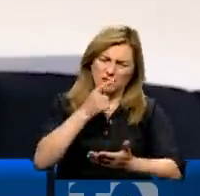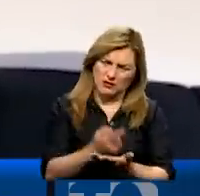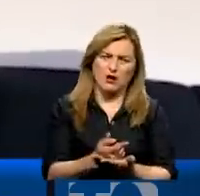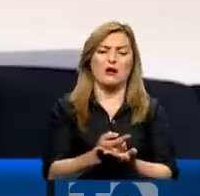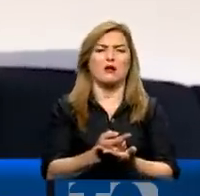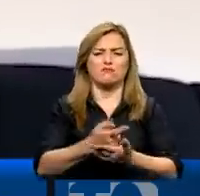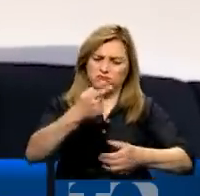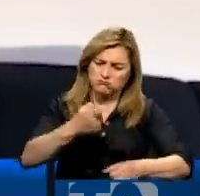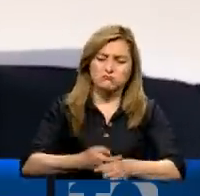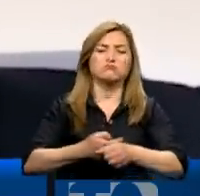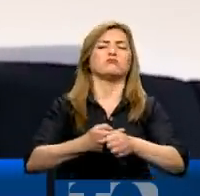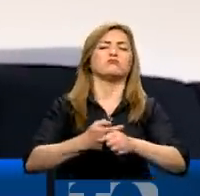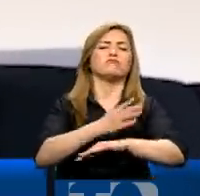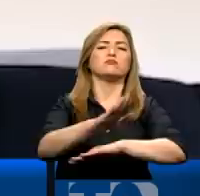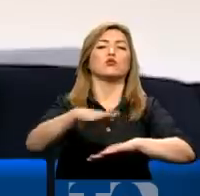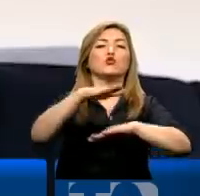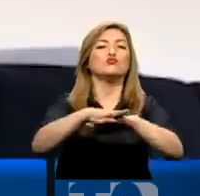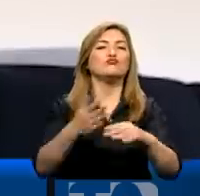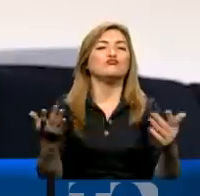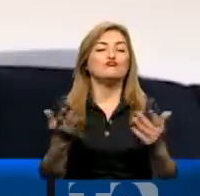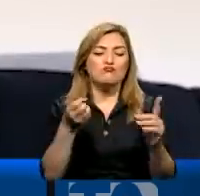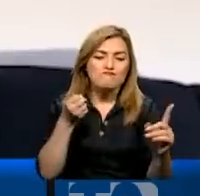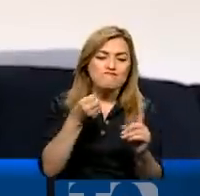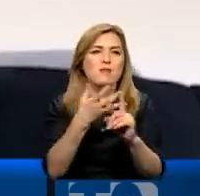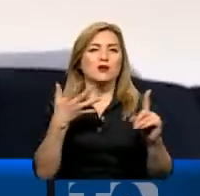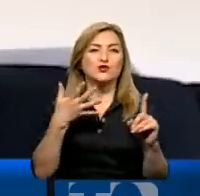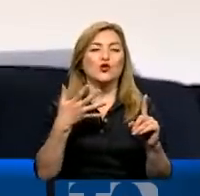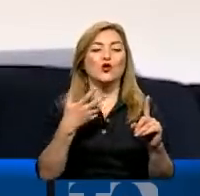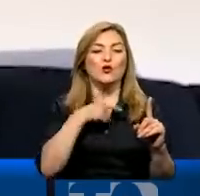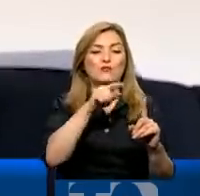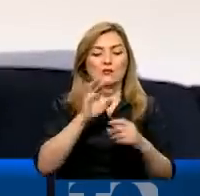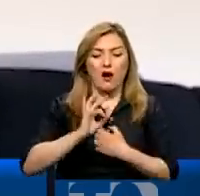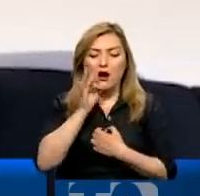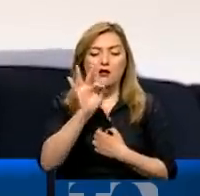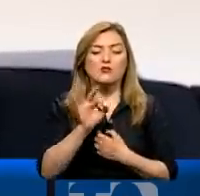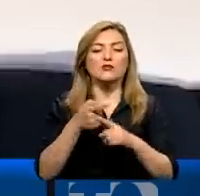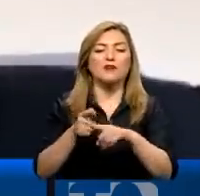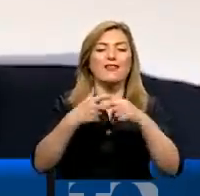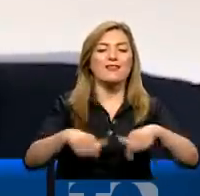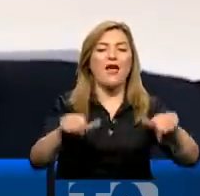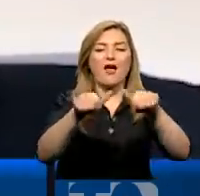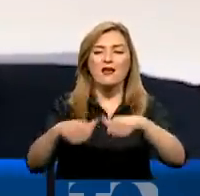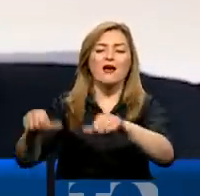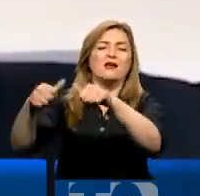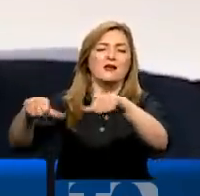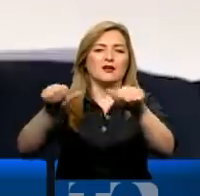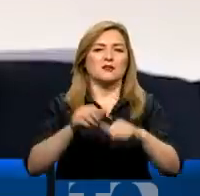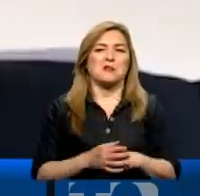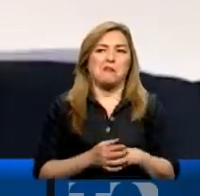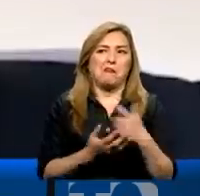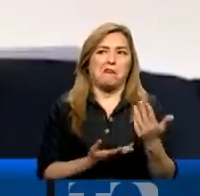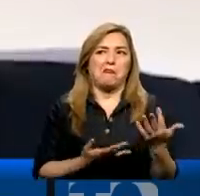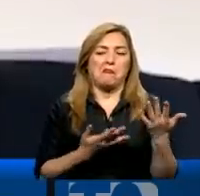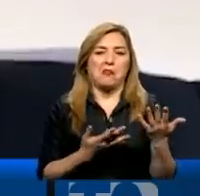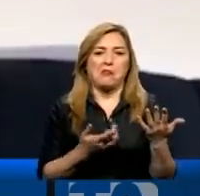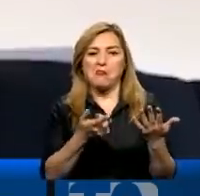datos concretos sobre el impacto que está teniendo el virus en diferentes áreas. Pero desafortunadamente, si